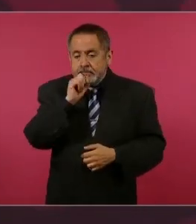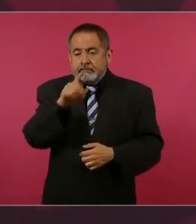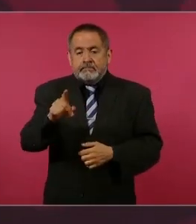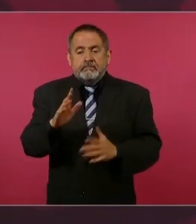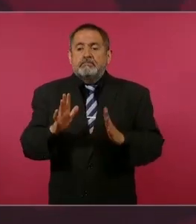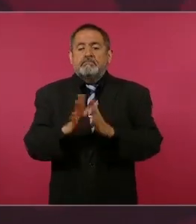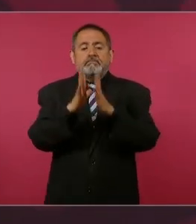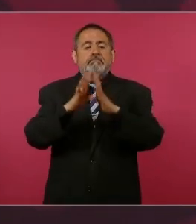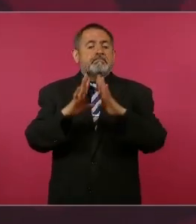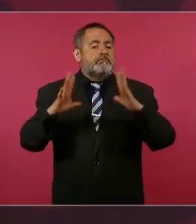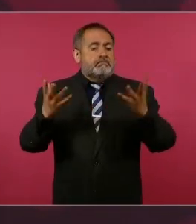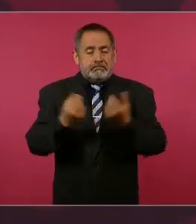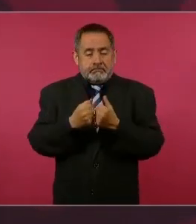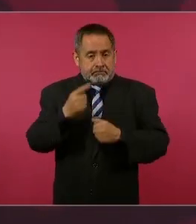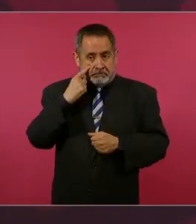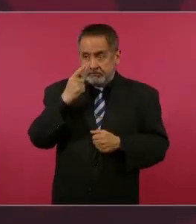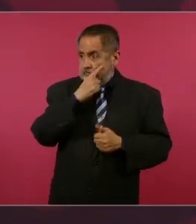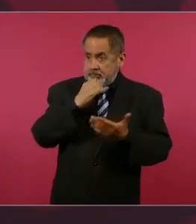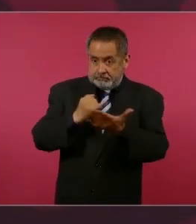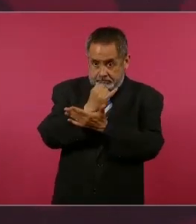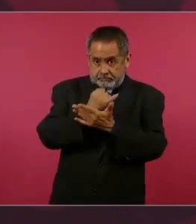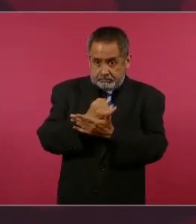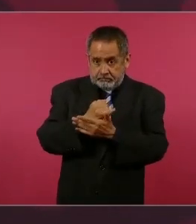a que no haya corrupción.